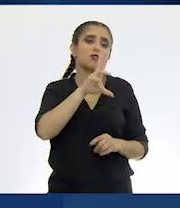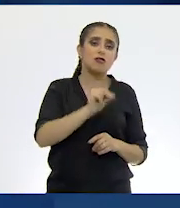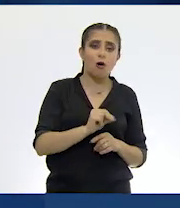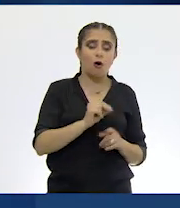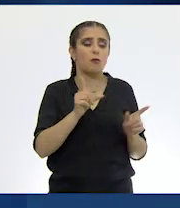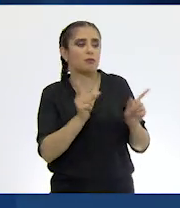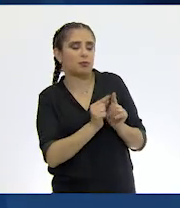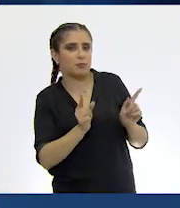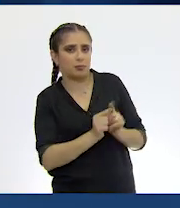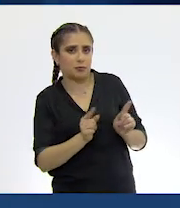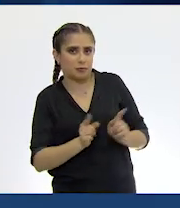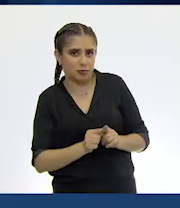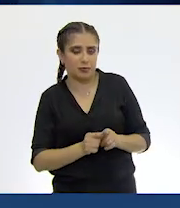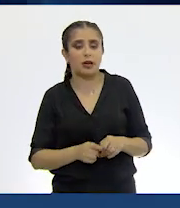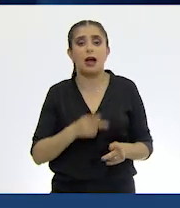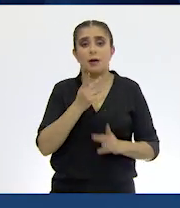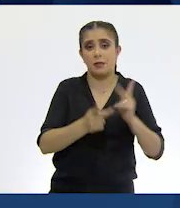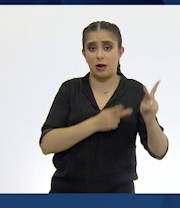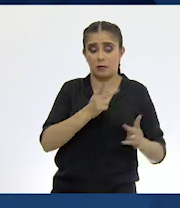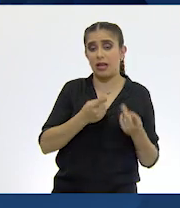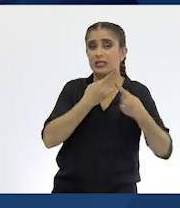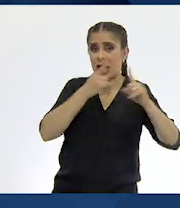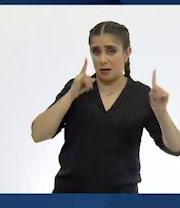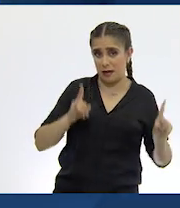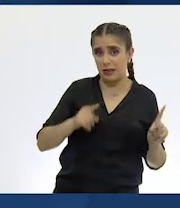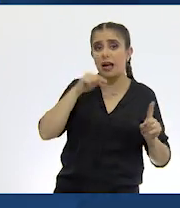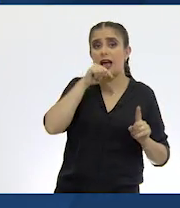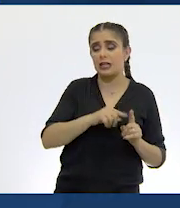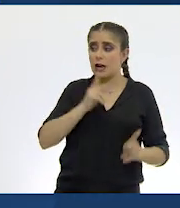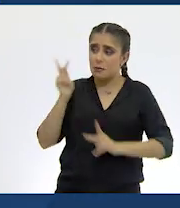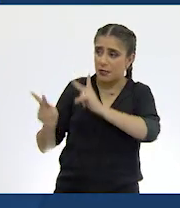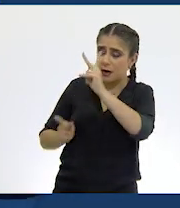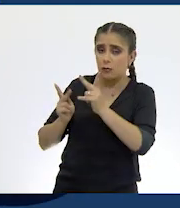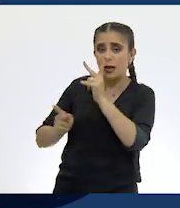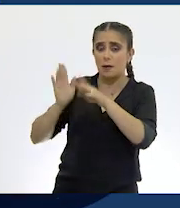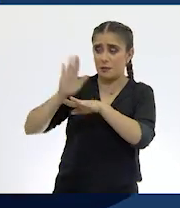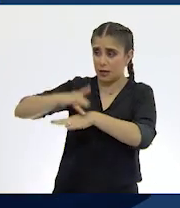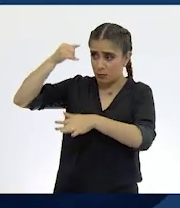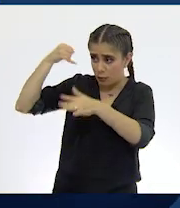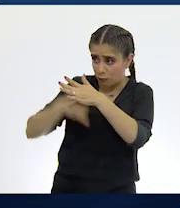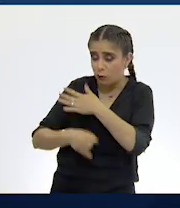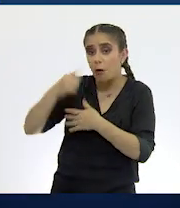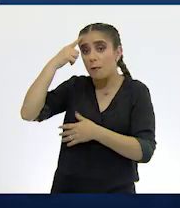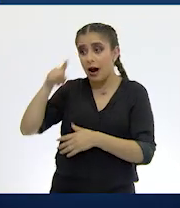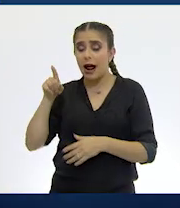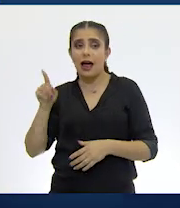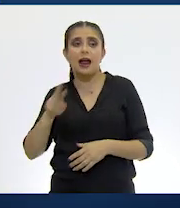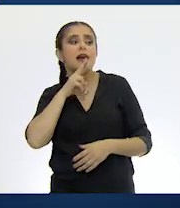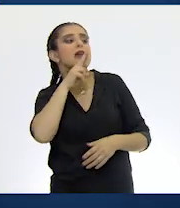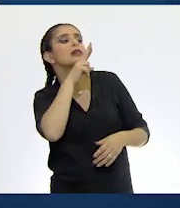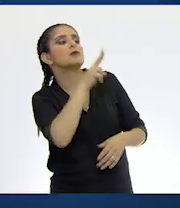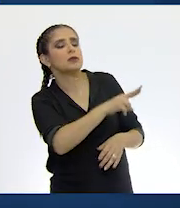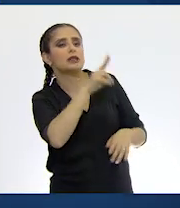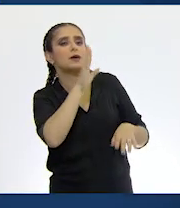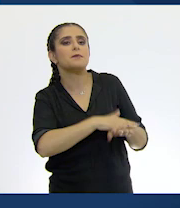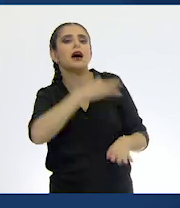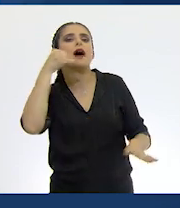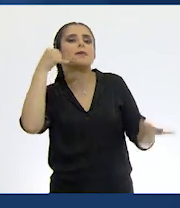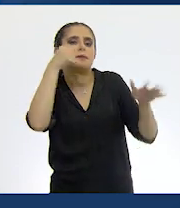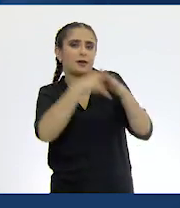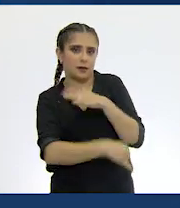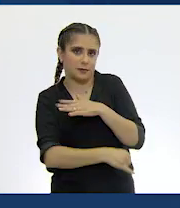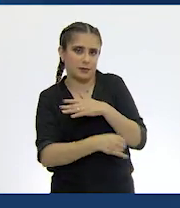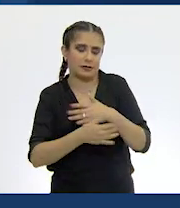las preguntas abiertas, su respuesta es más elaborada y son muy eficaces para recabar información complementaria